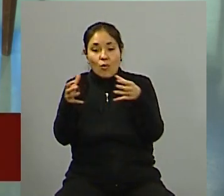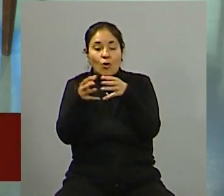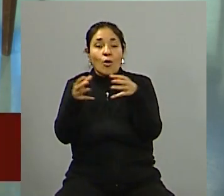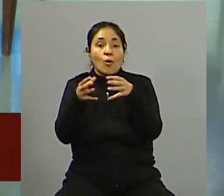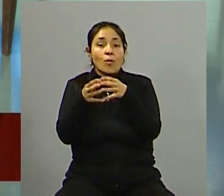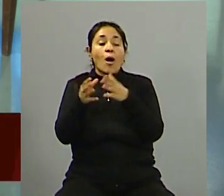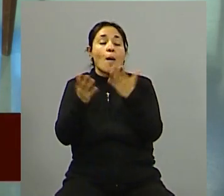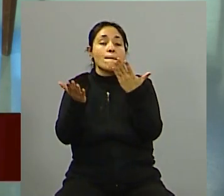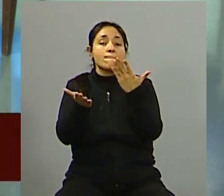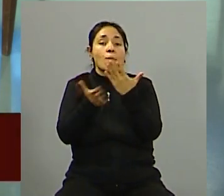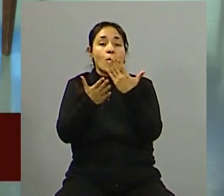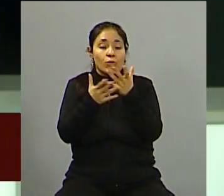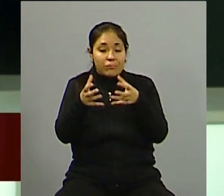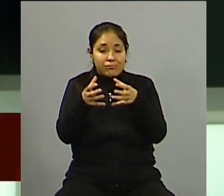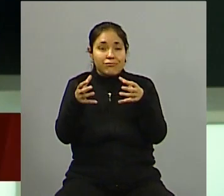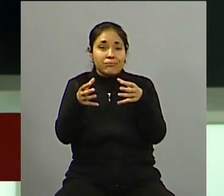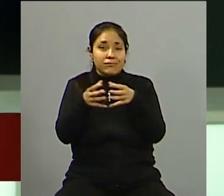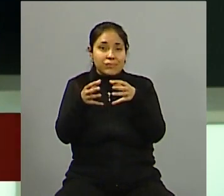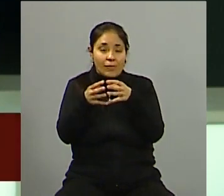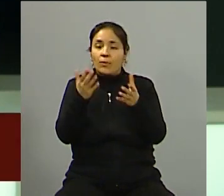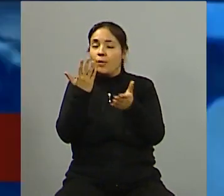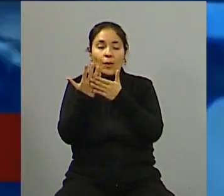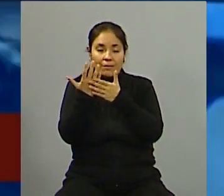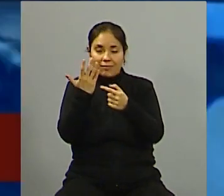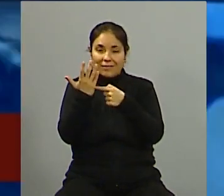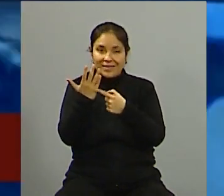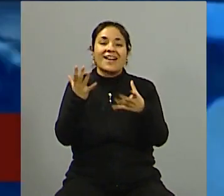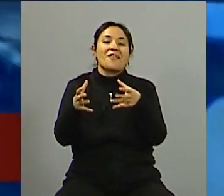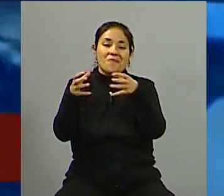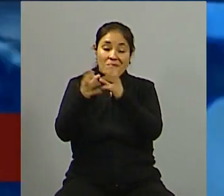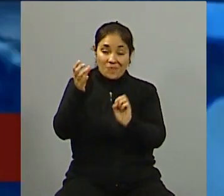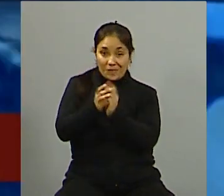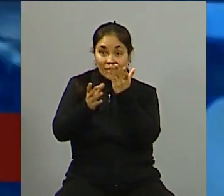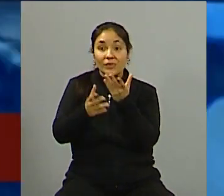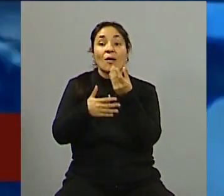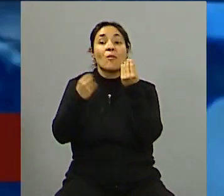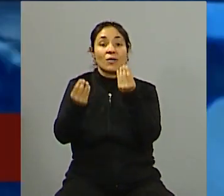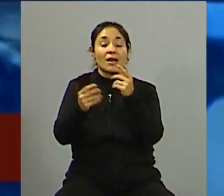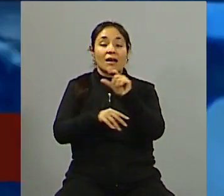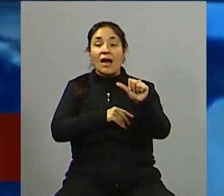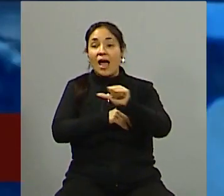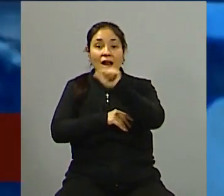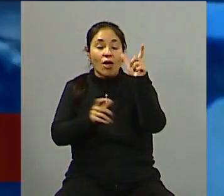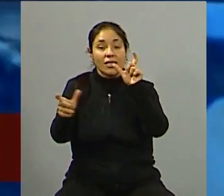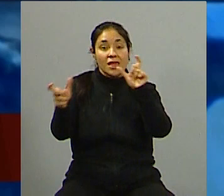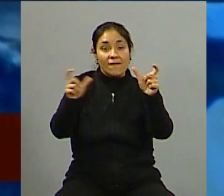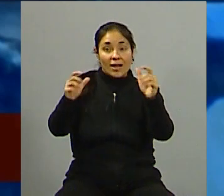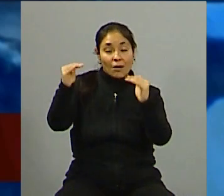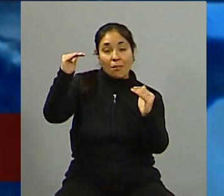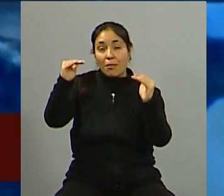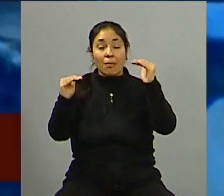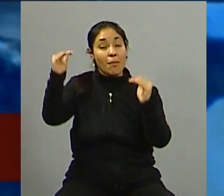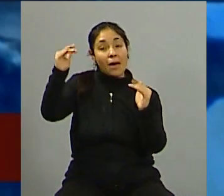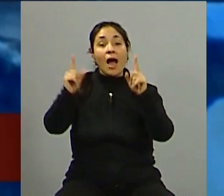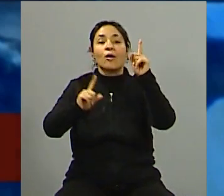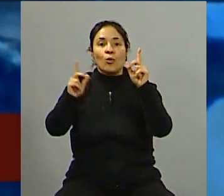respirando los líderes europeos porque no termina ganando con ese amplio margen que estaban inclusive sondeando